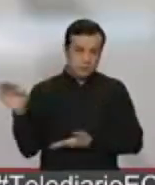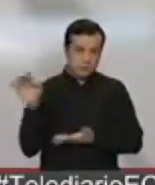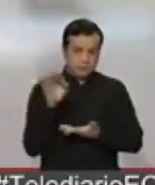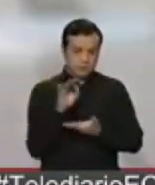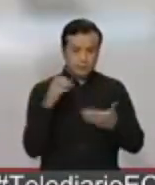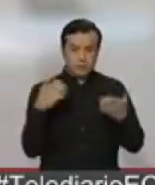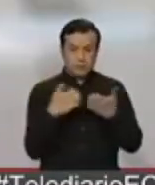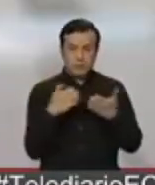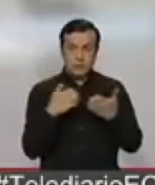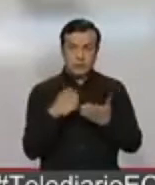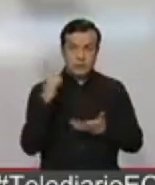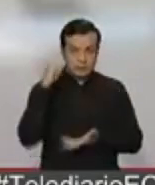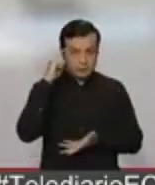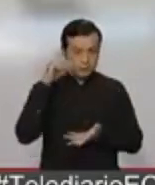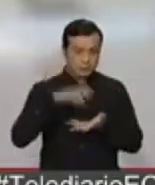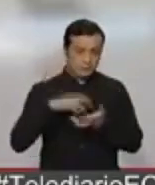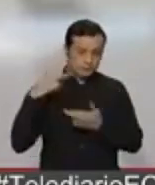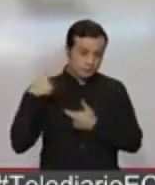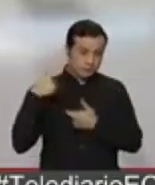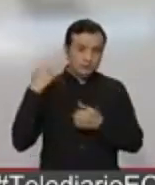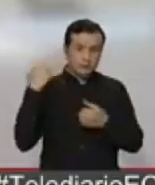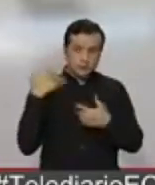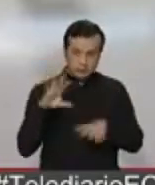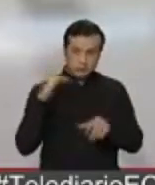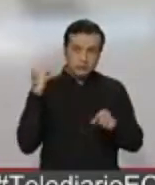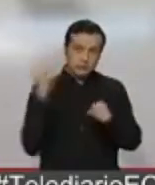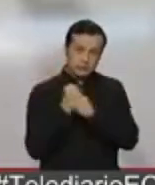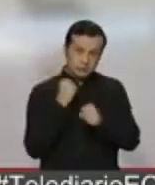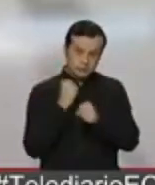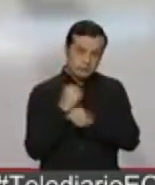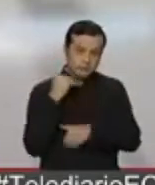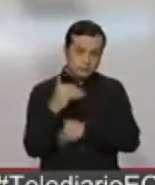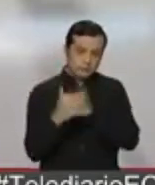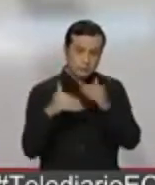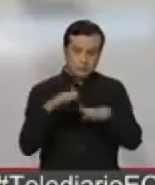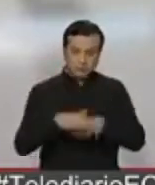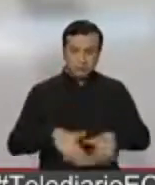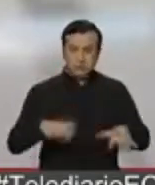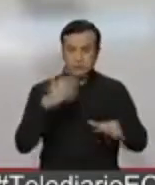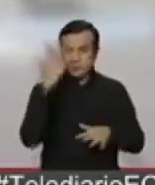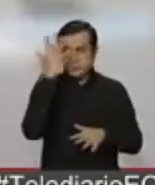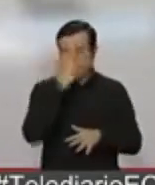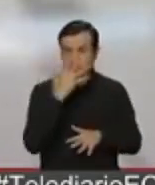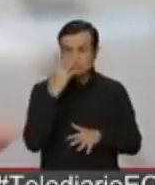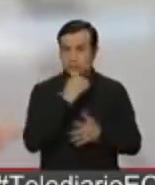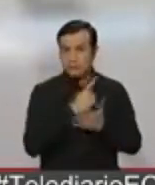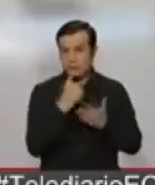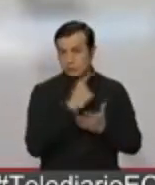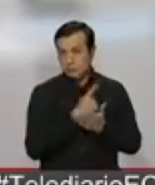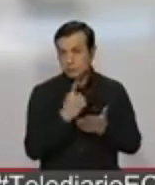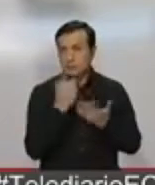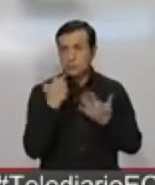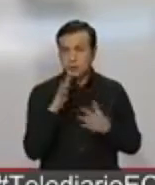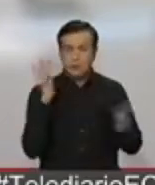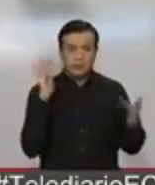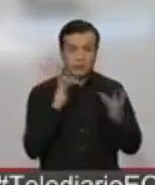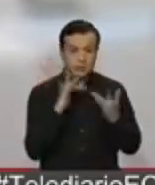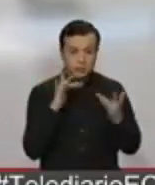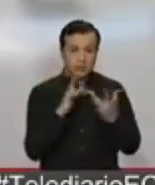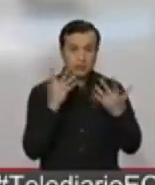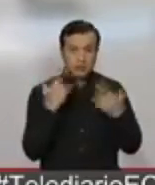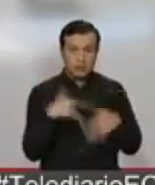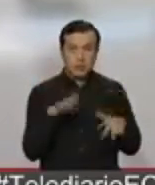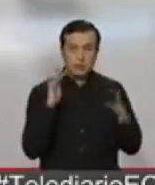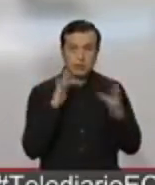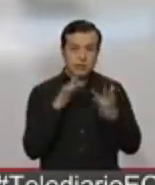equipo de gobierno he estado trabajando y acompañando los procesos en esmeraldas hace unas semanas tuvimos un contacto incluso yo